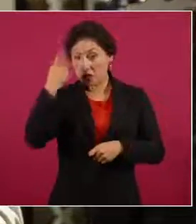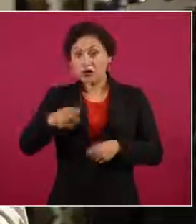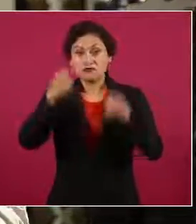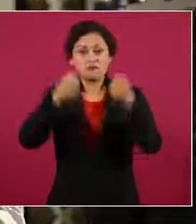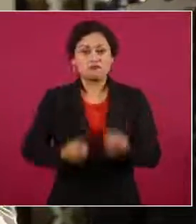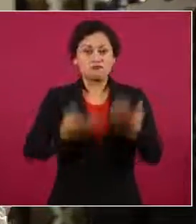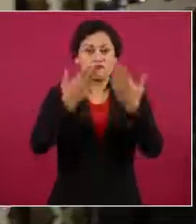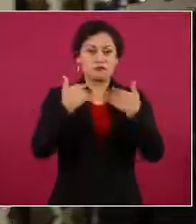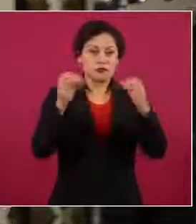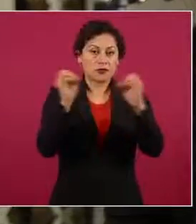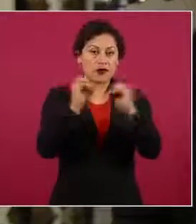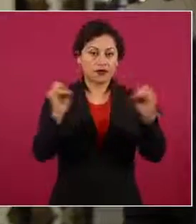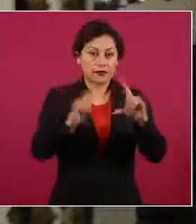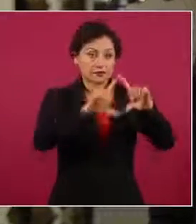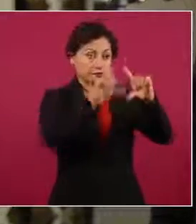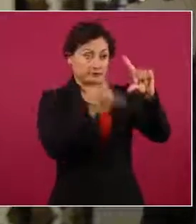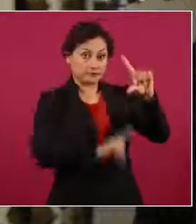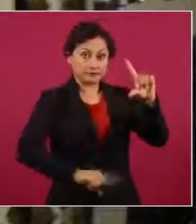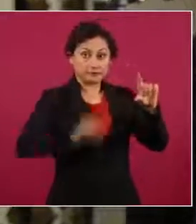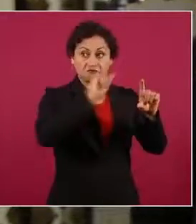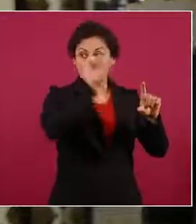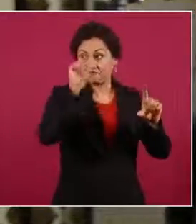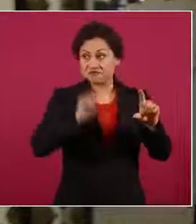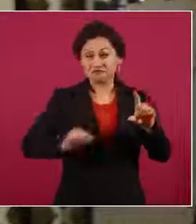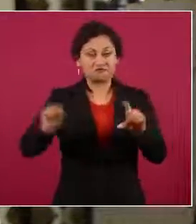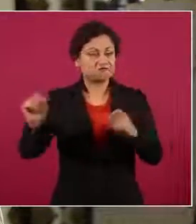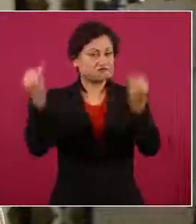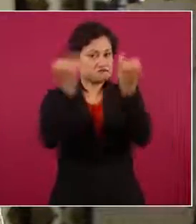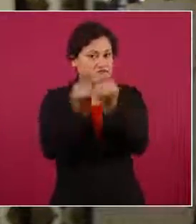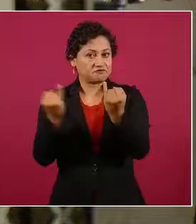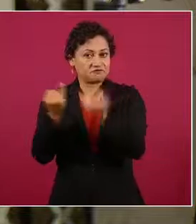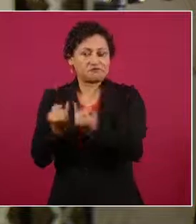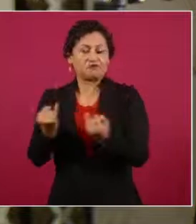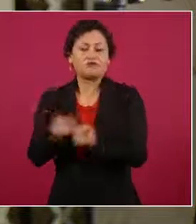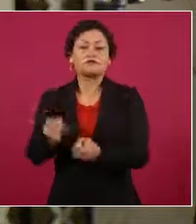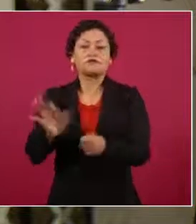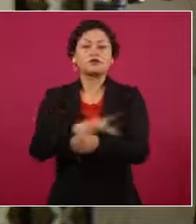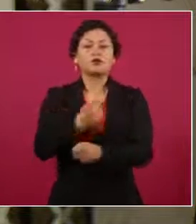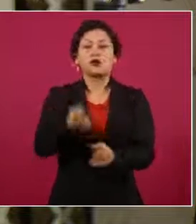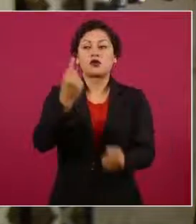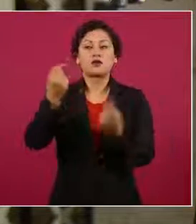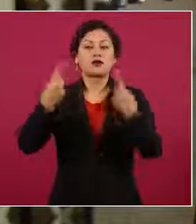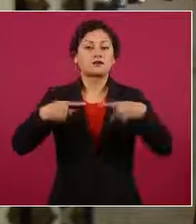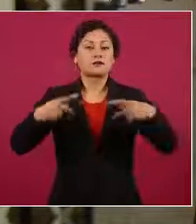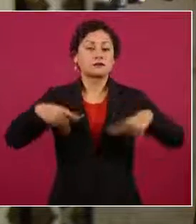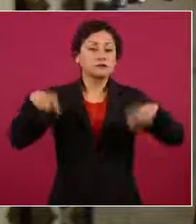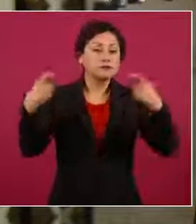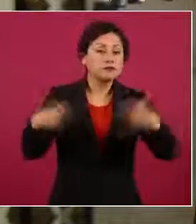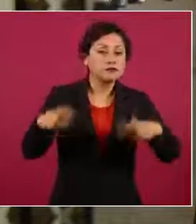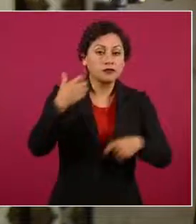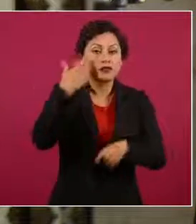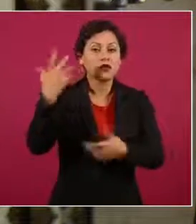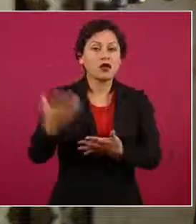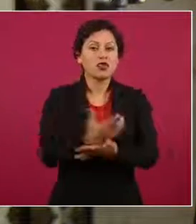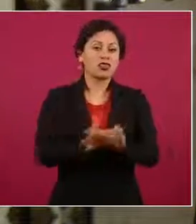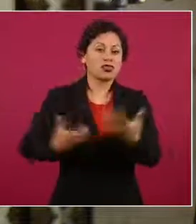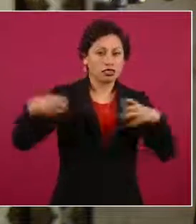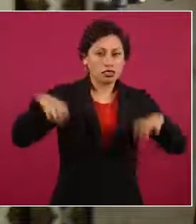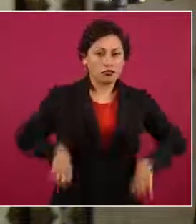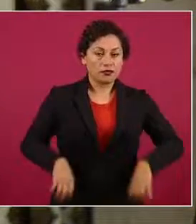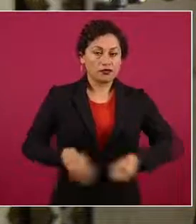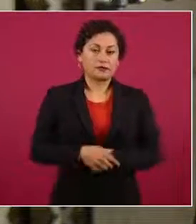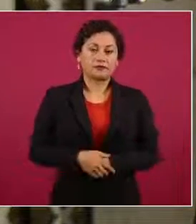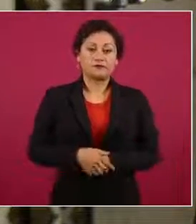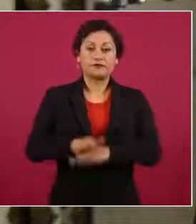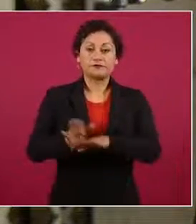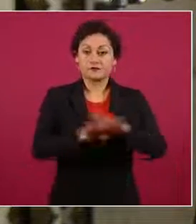de los ejidos del país, donde los ricos y funcionarios quieren sus buenas tajadas. Para el tema, le quiero comentar que en el ejido